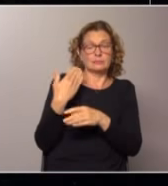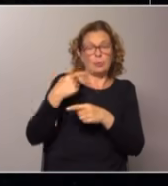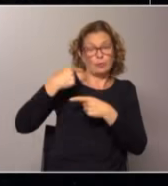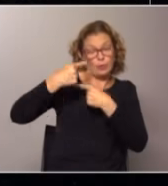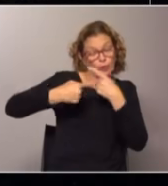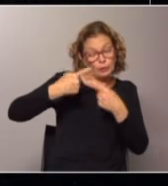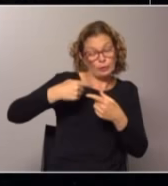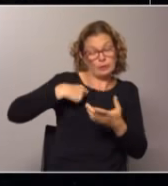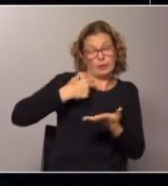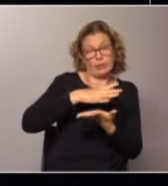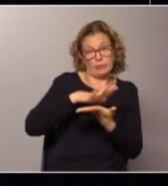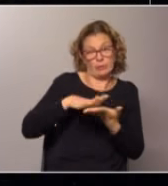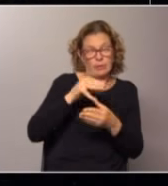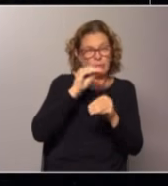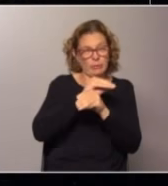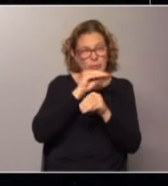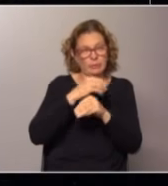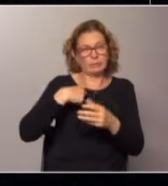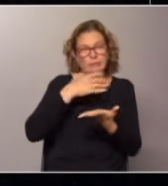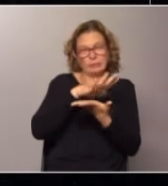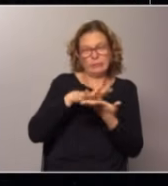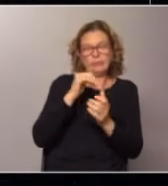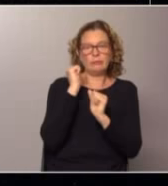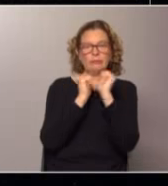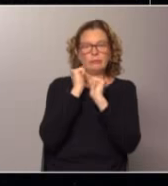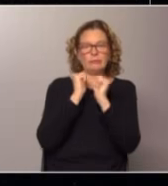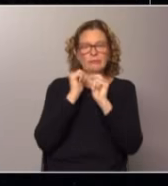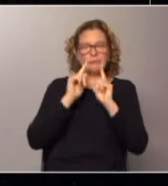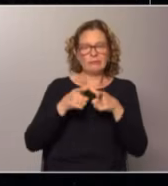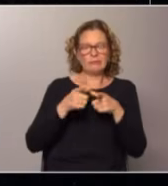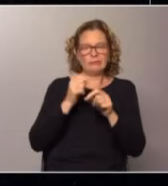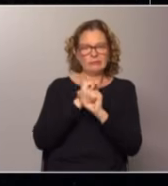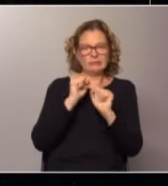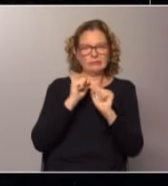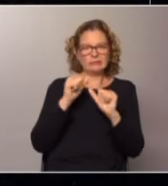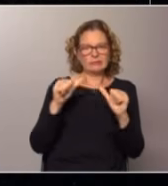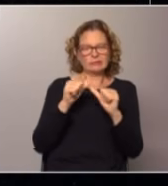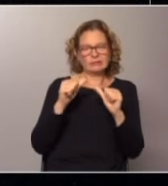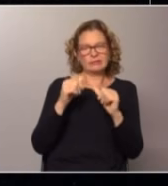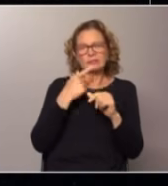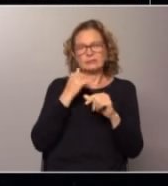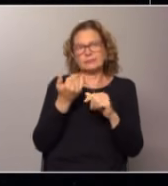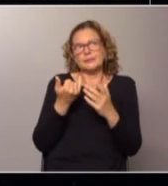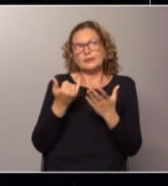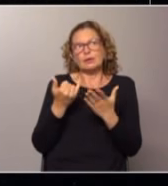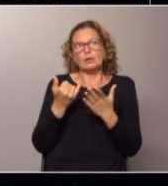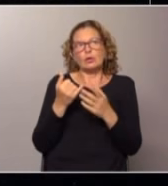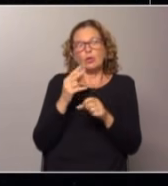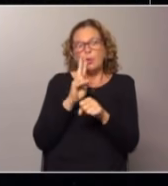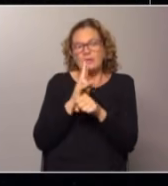evolución de la sociedad una evolución cultural social económica que podía ser regulada